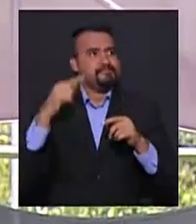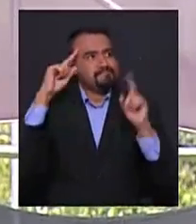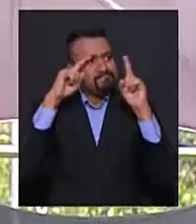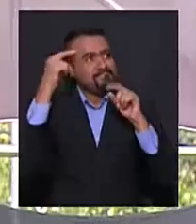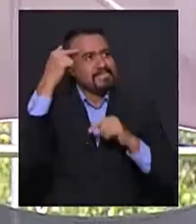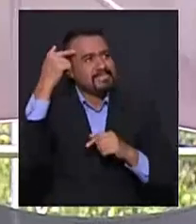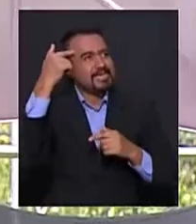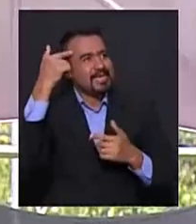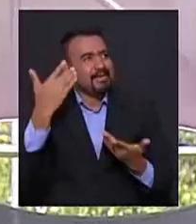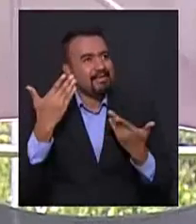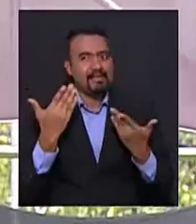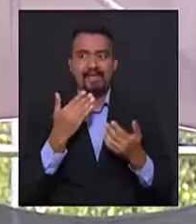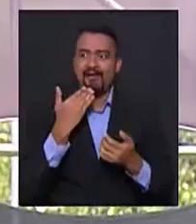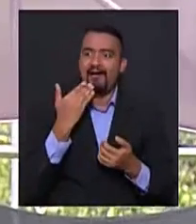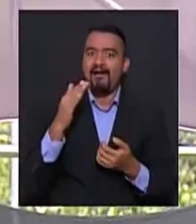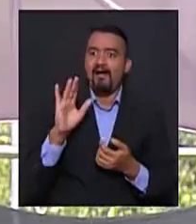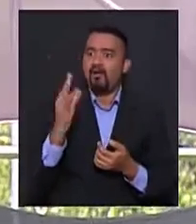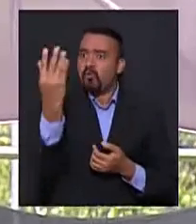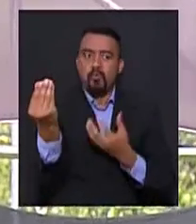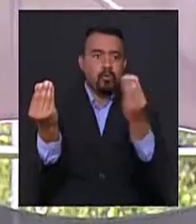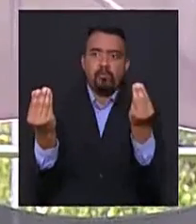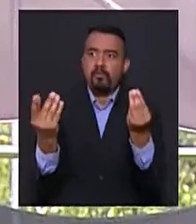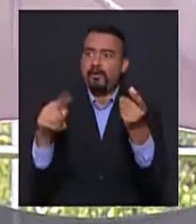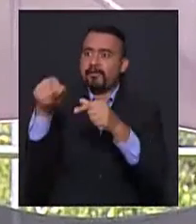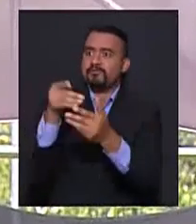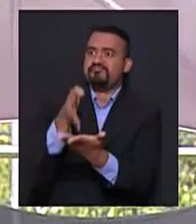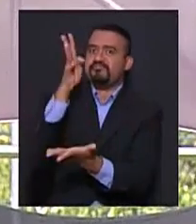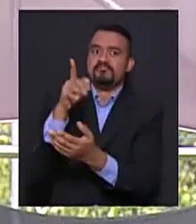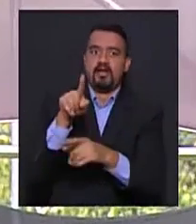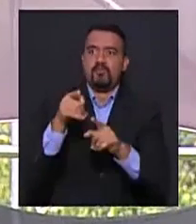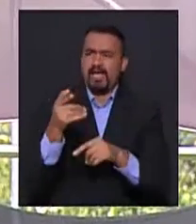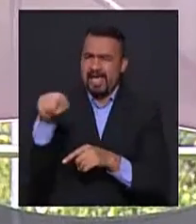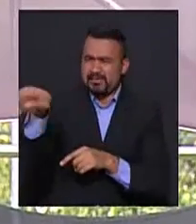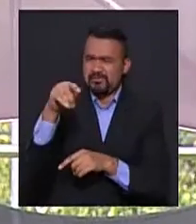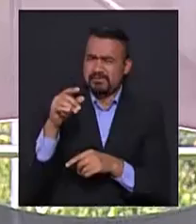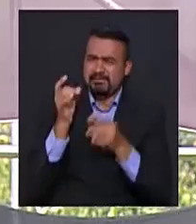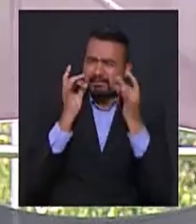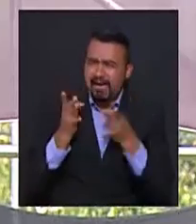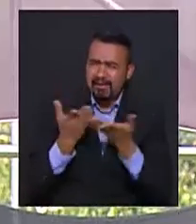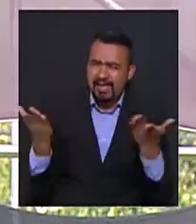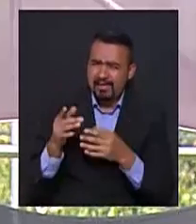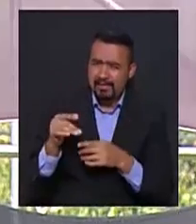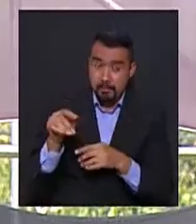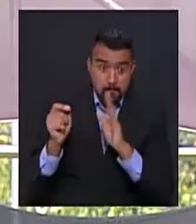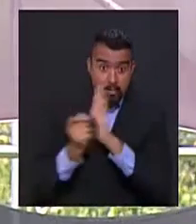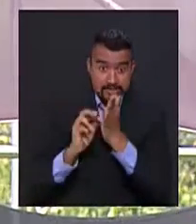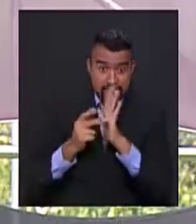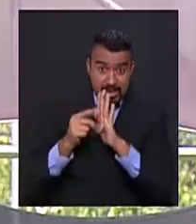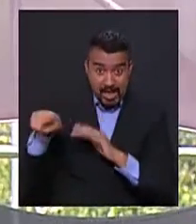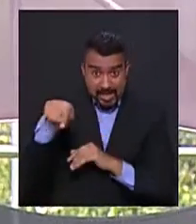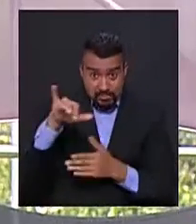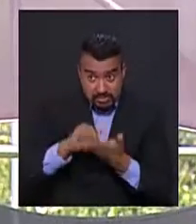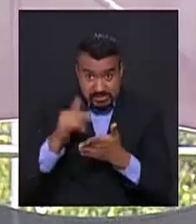No les hemos impuesto una sanción social a quienes han hecho su fortuna con dinero sangrientos. Las zonas grises nos han